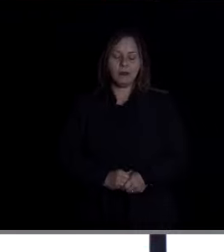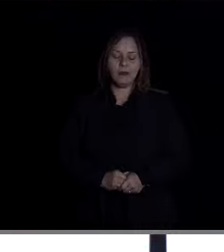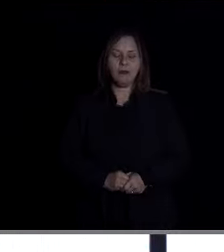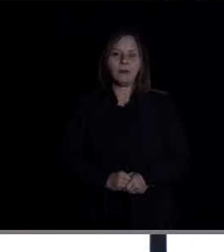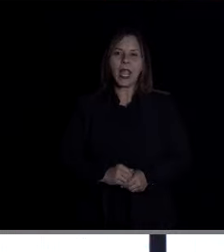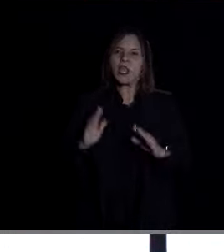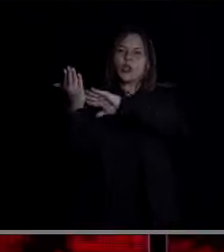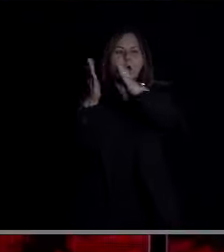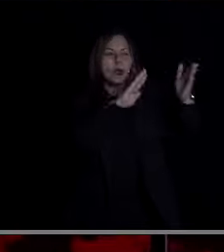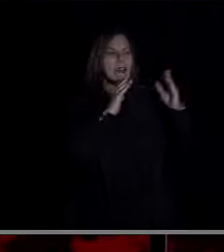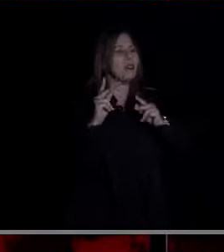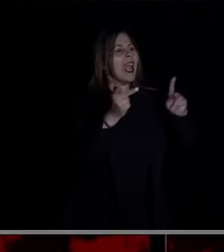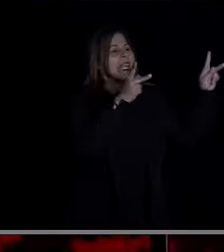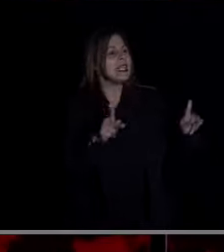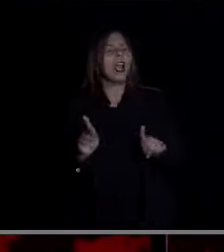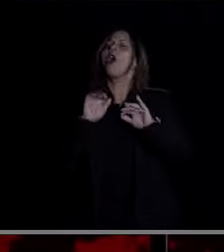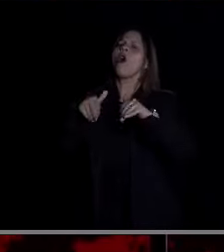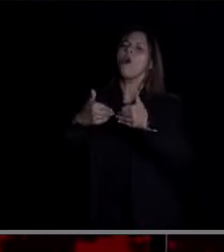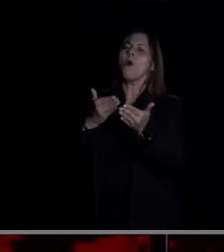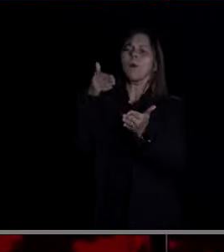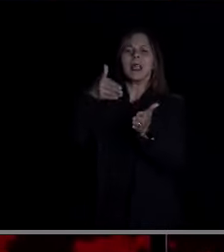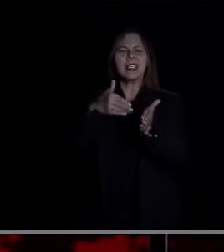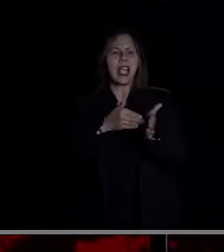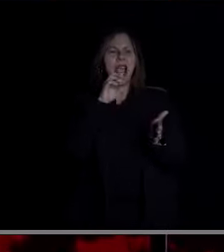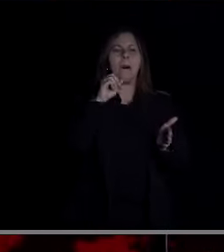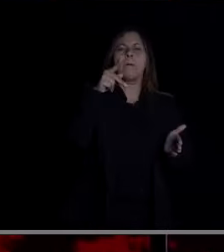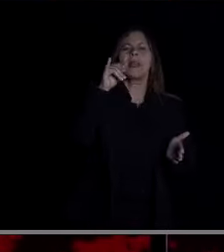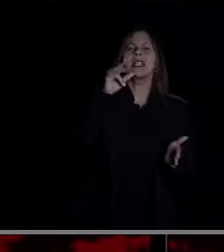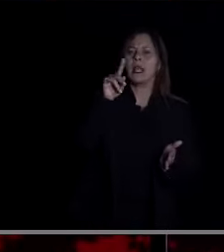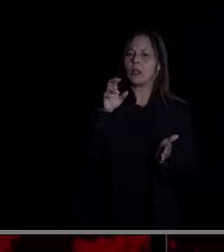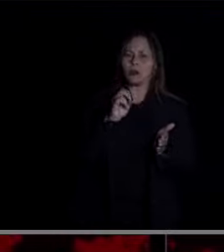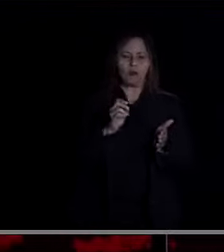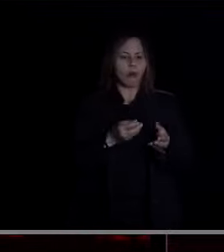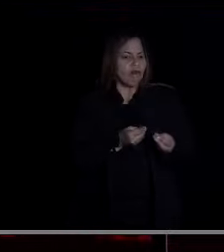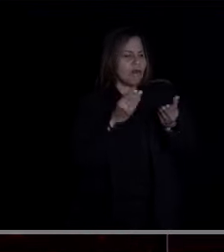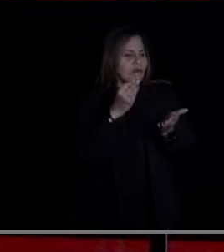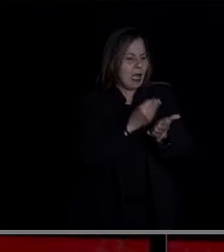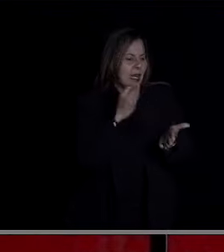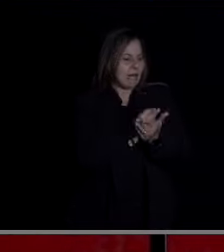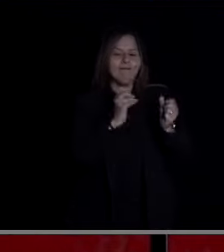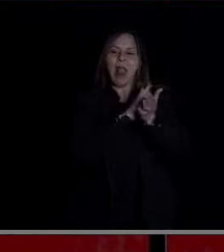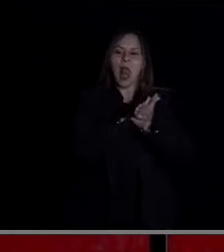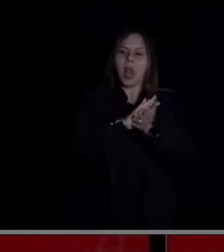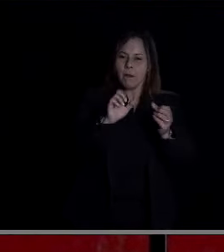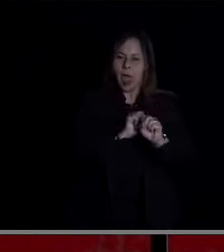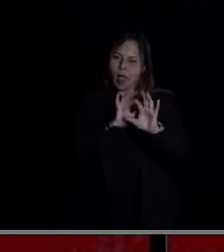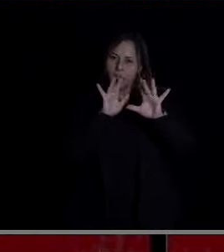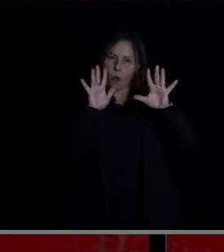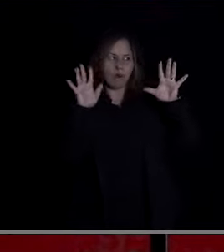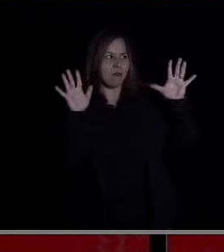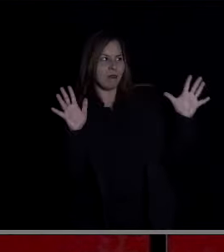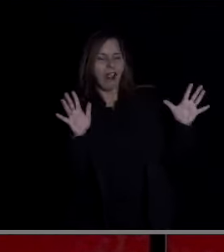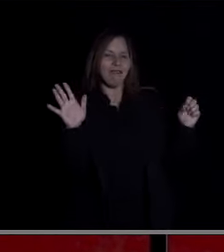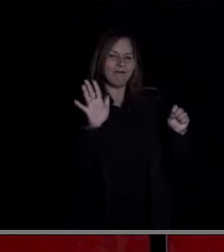Y una ciudad que se planifica como epicentro de inversión y referente de calidad de vida es limpia, iluminada y llena de